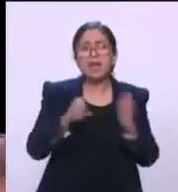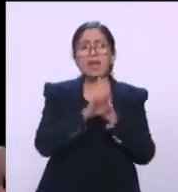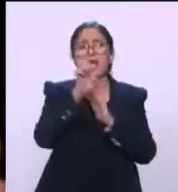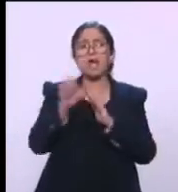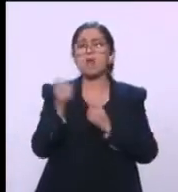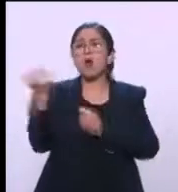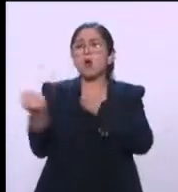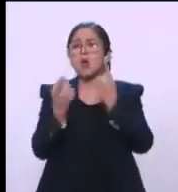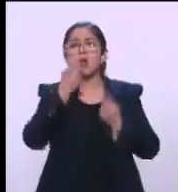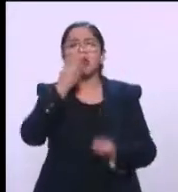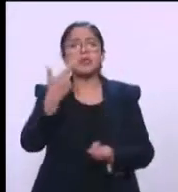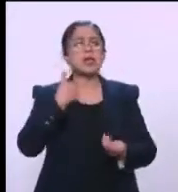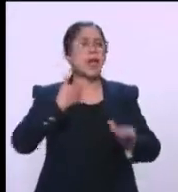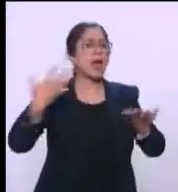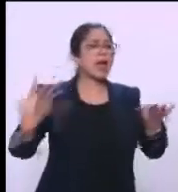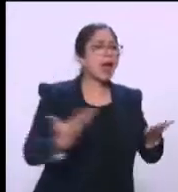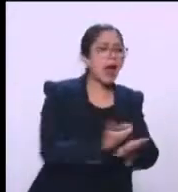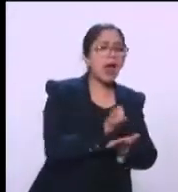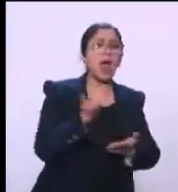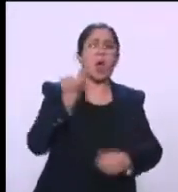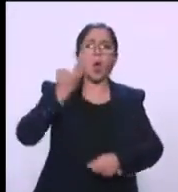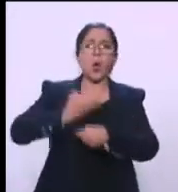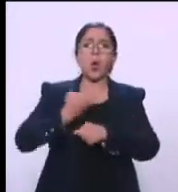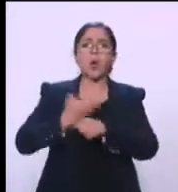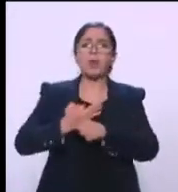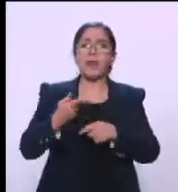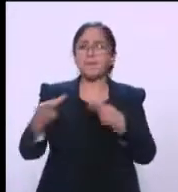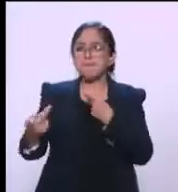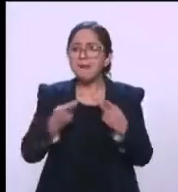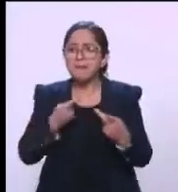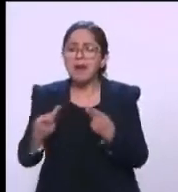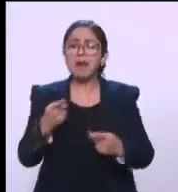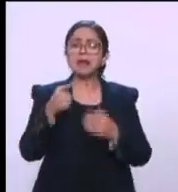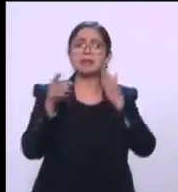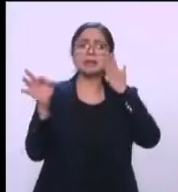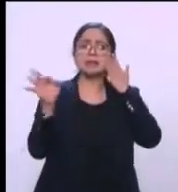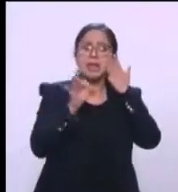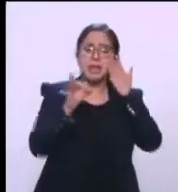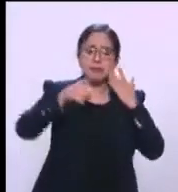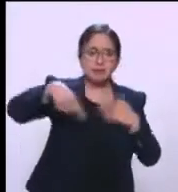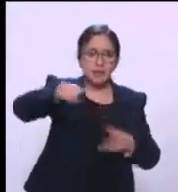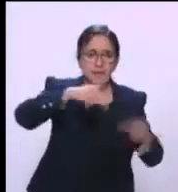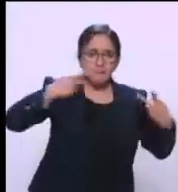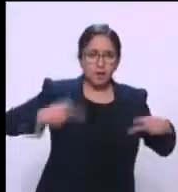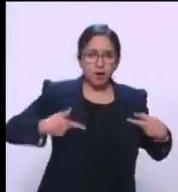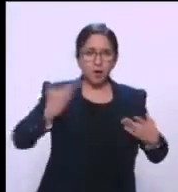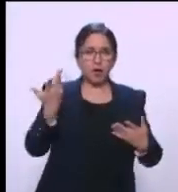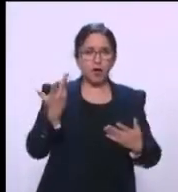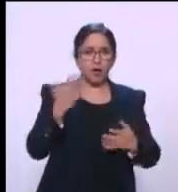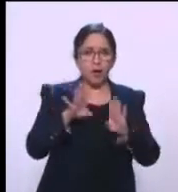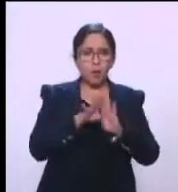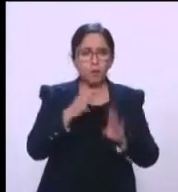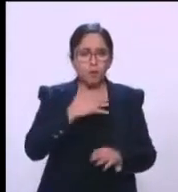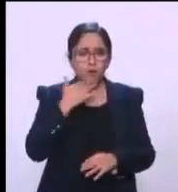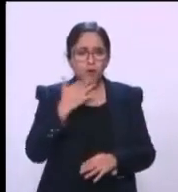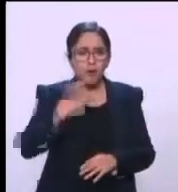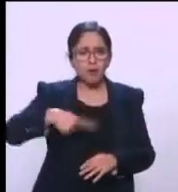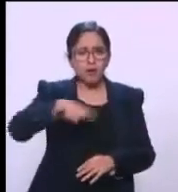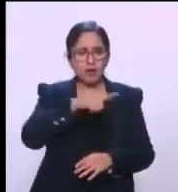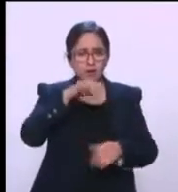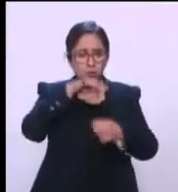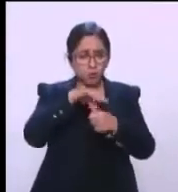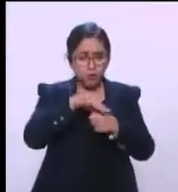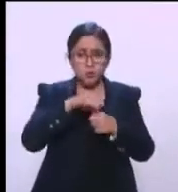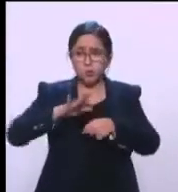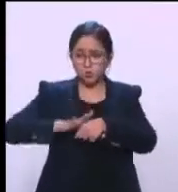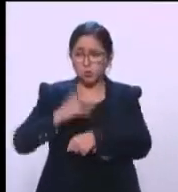elección o la vamos ganando, nos estamos preparando, puede que haya un fraude electoral, y entonces Facebook decide poner una